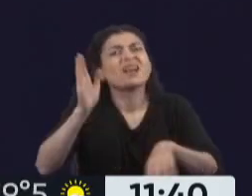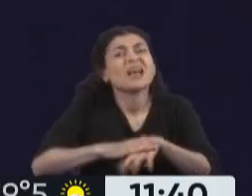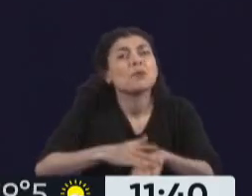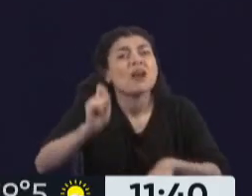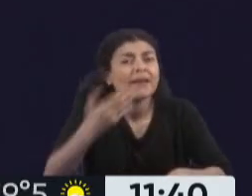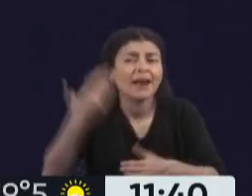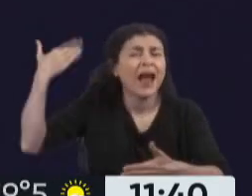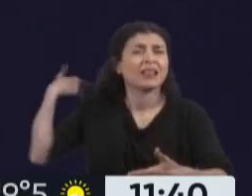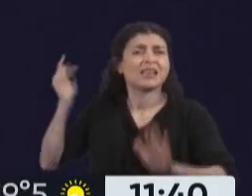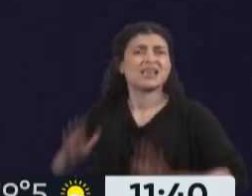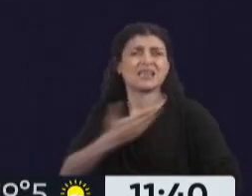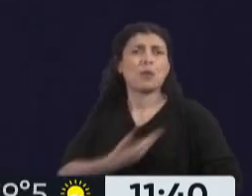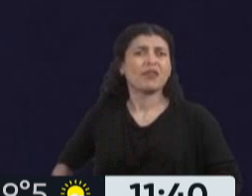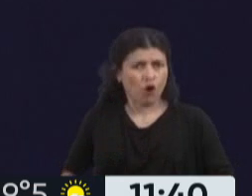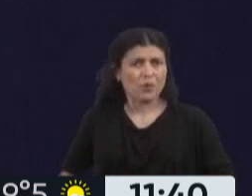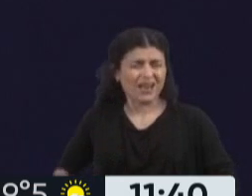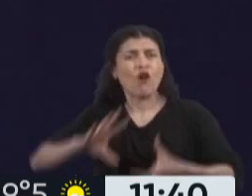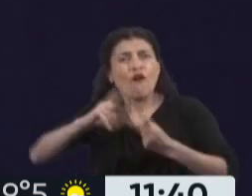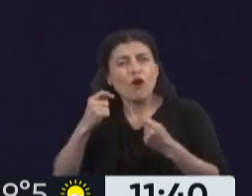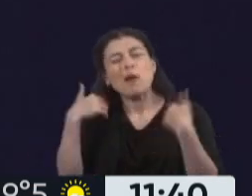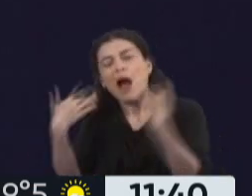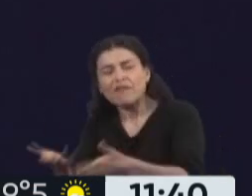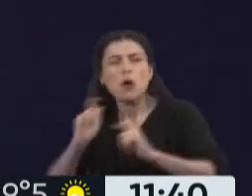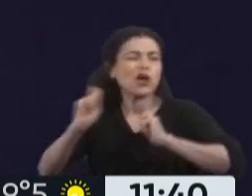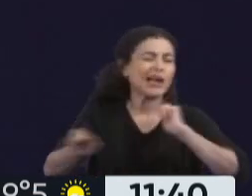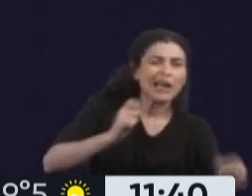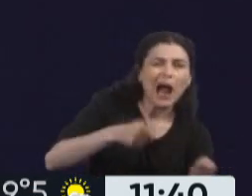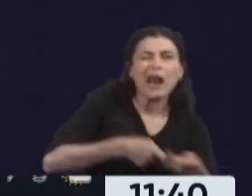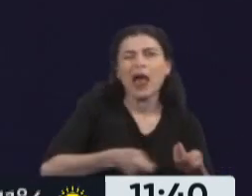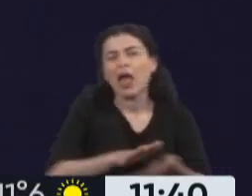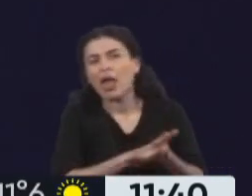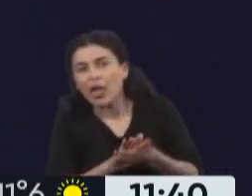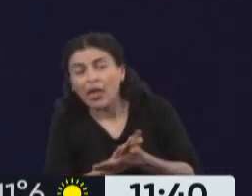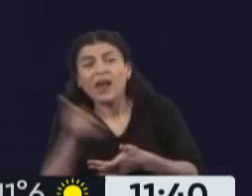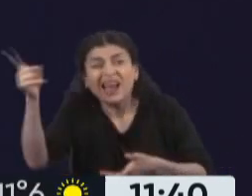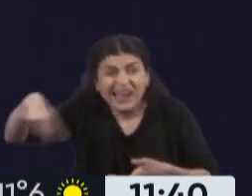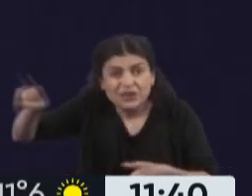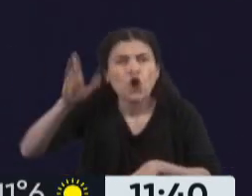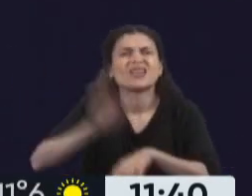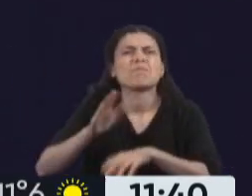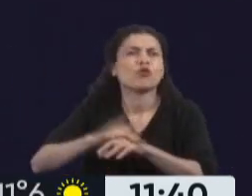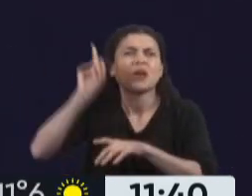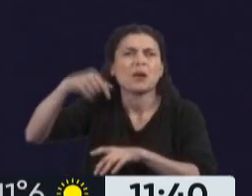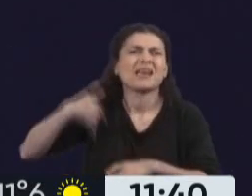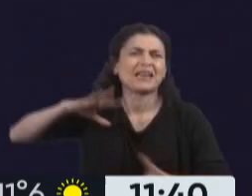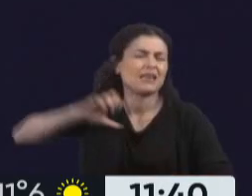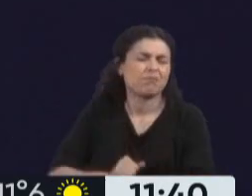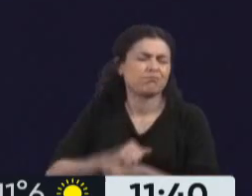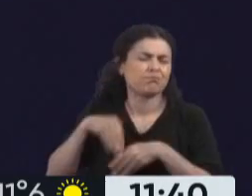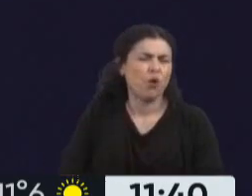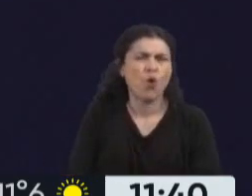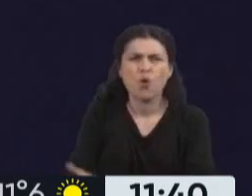Y ha sido el populismo nefasto que nos ha hundido en una miseria total, que fue lo